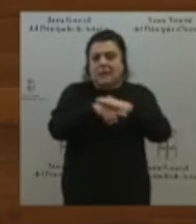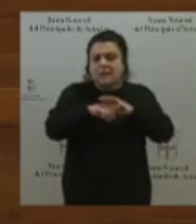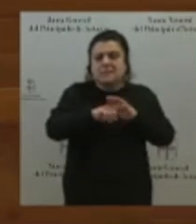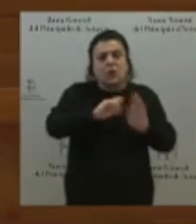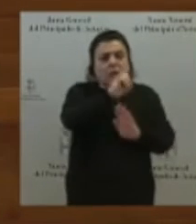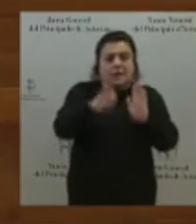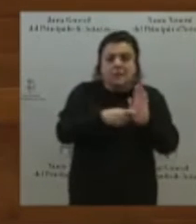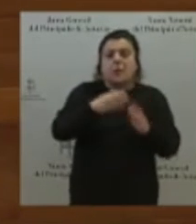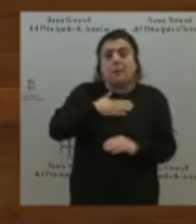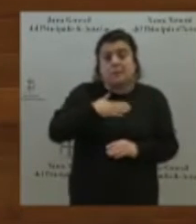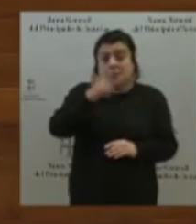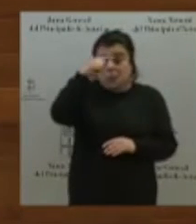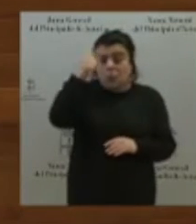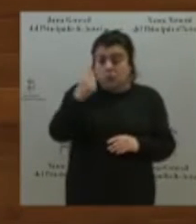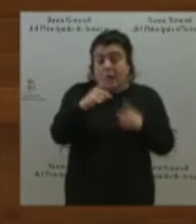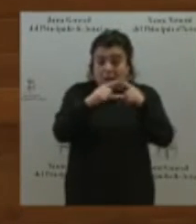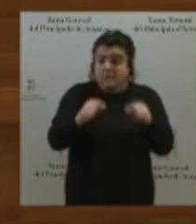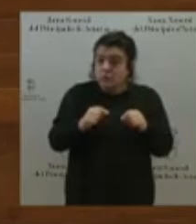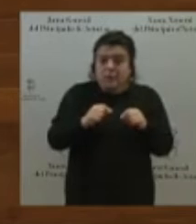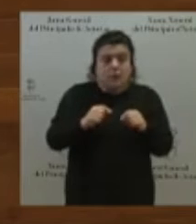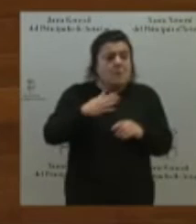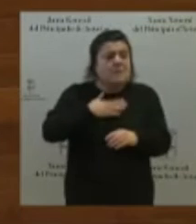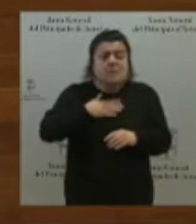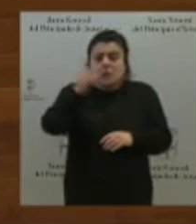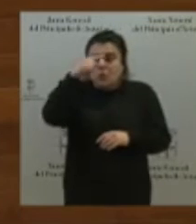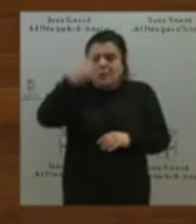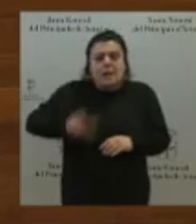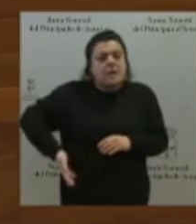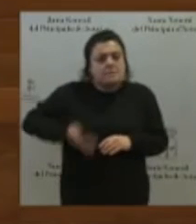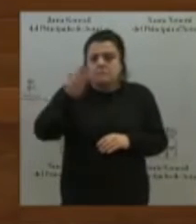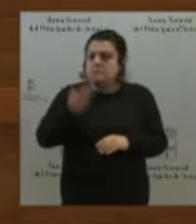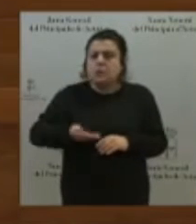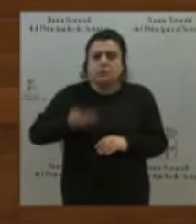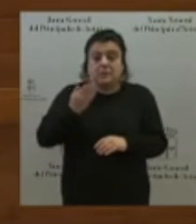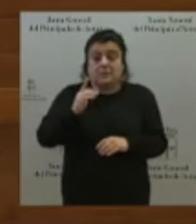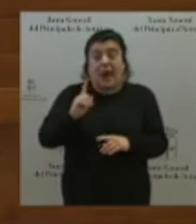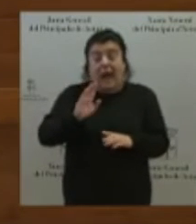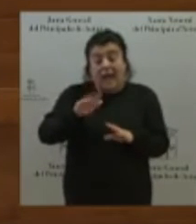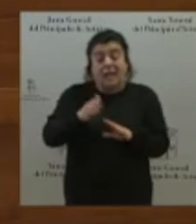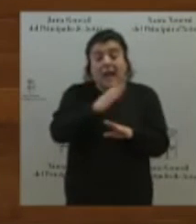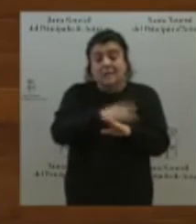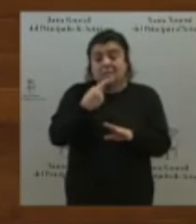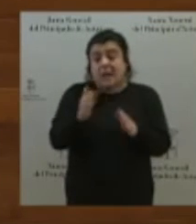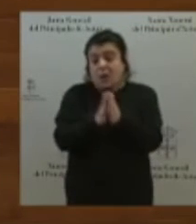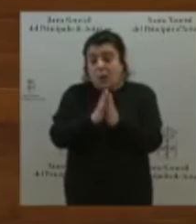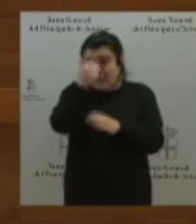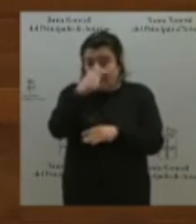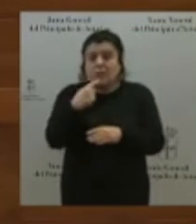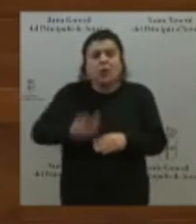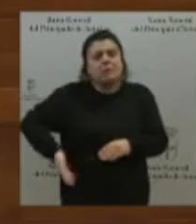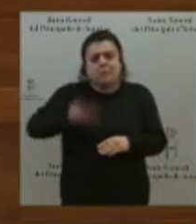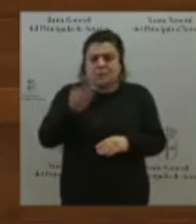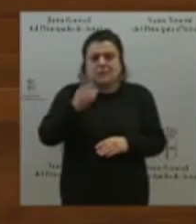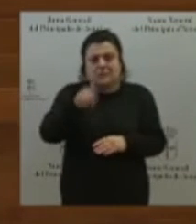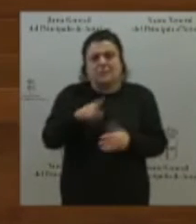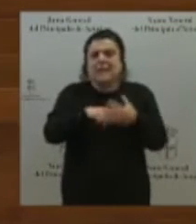ese patrimonio cultural. Antes volvía a decir nuestro compañero la importancia, ¿no?, de que también se reconozca la excepcionalidad de la cultura asturiana en lo que se